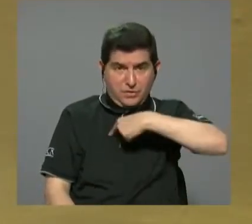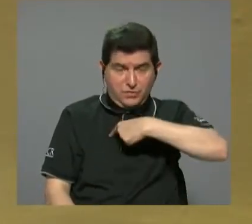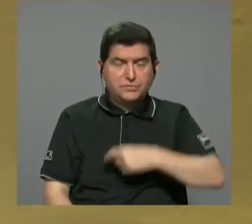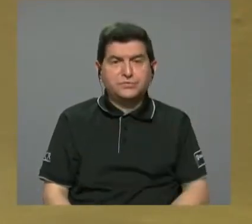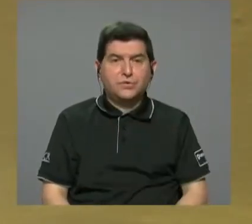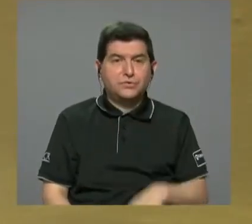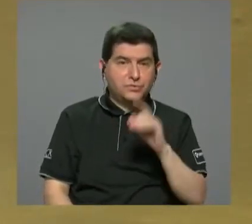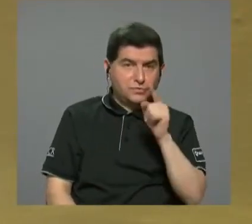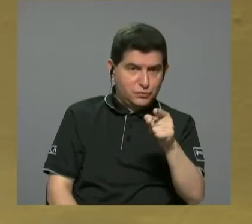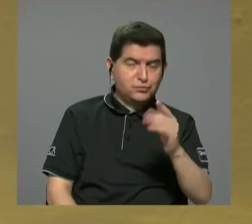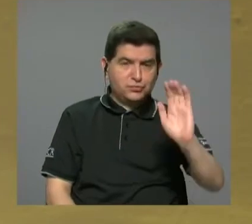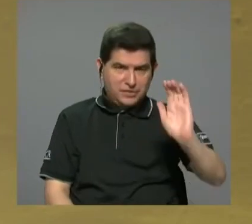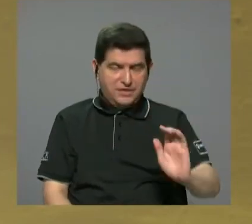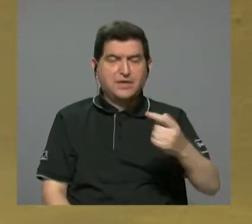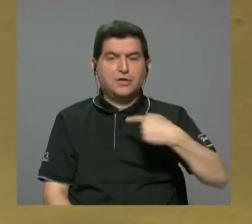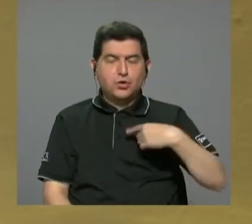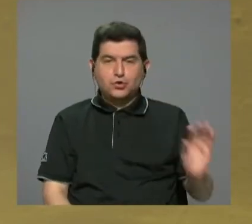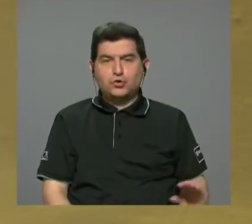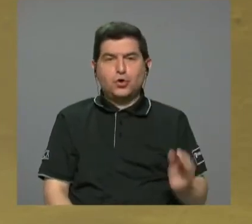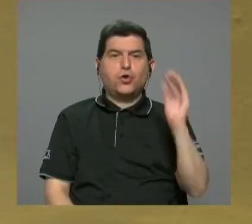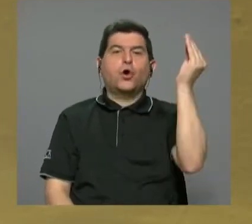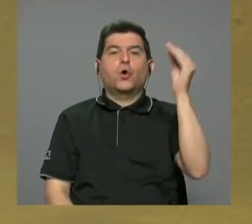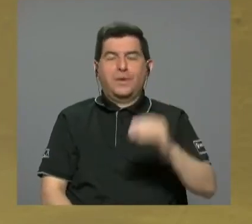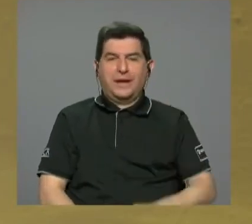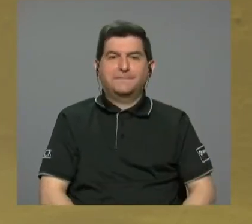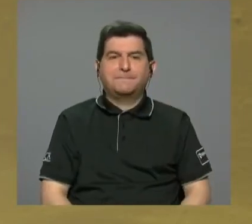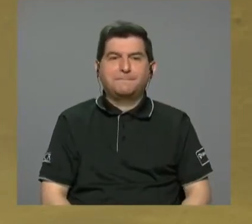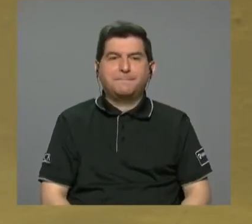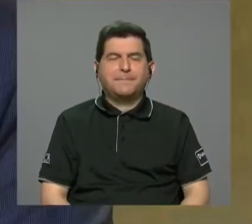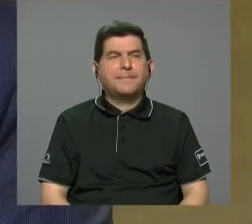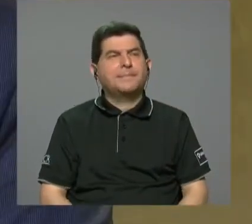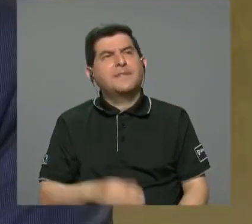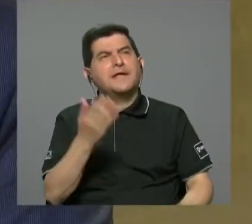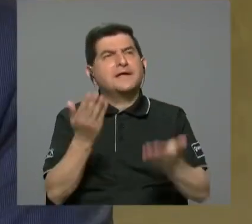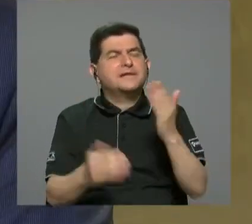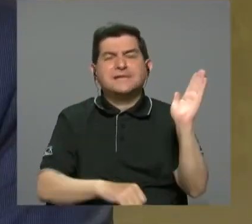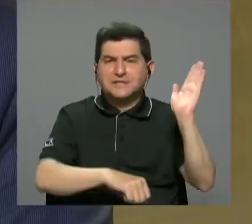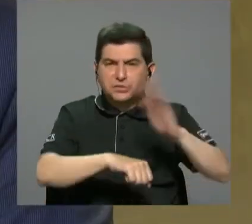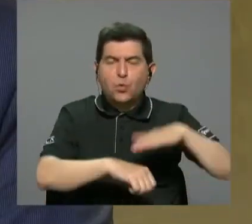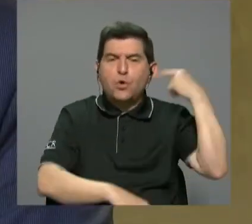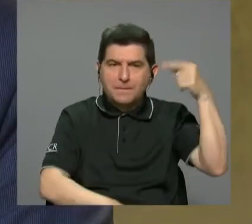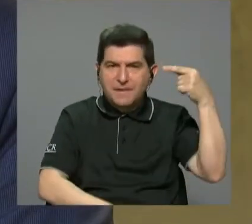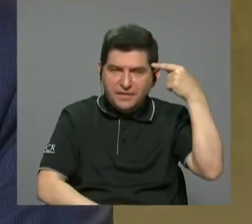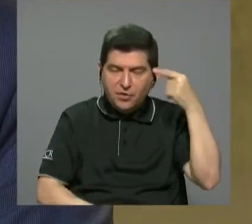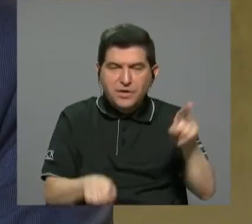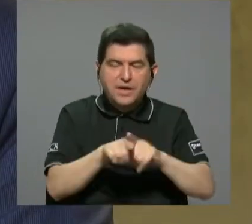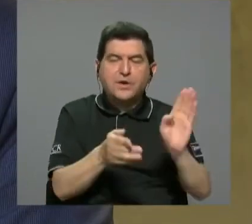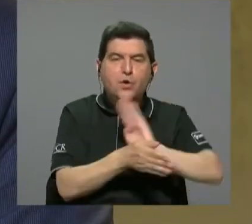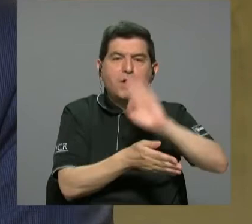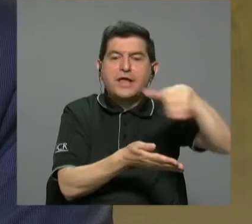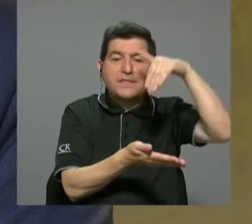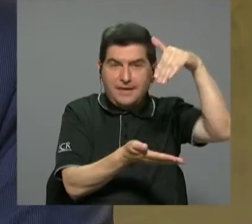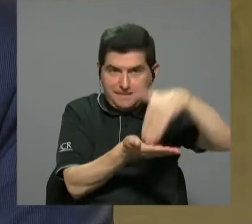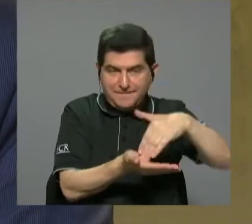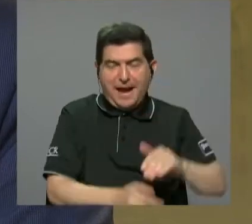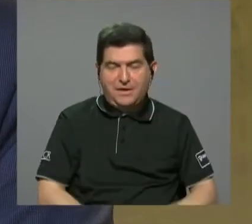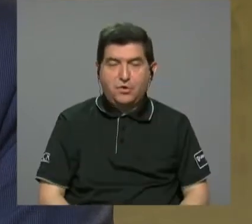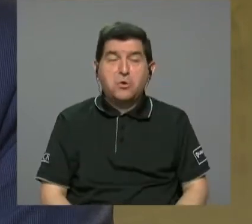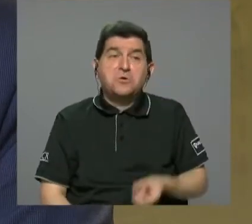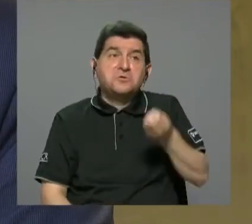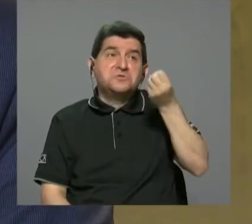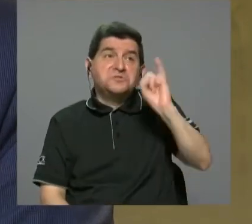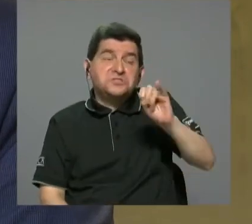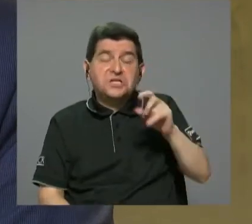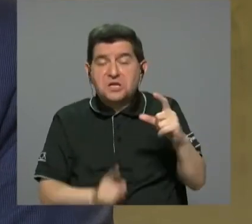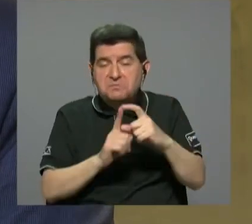a usted de niño y a mí de joven eran en mucho culpa del gobierno y culpa del Banco Central, sí. Si es que